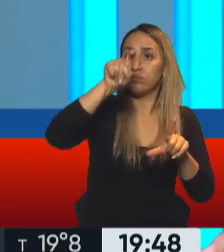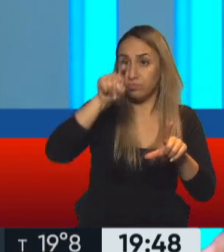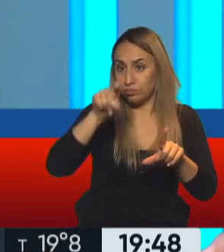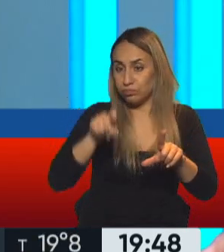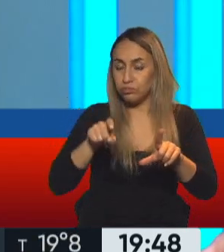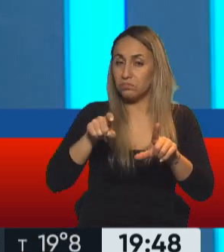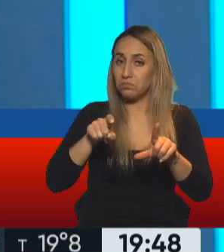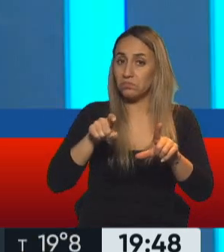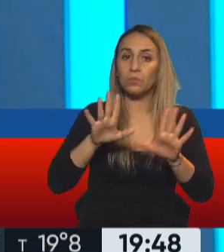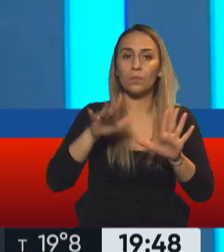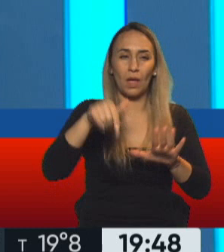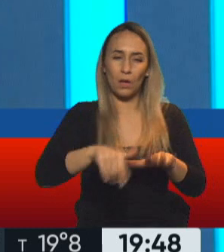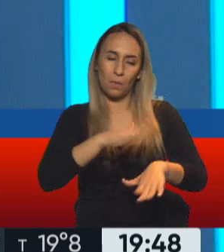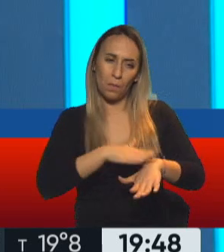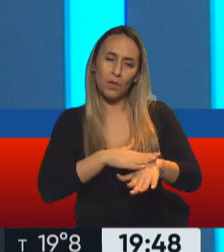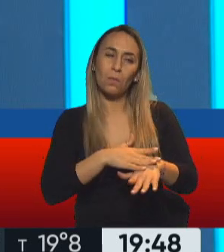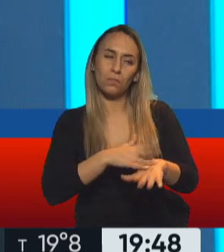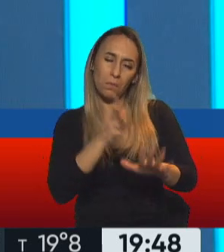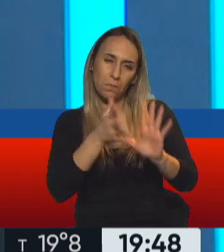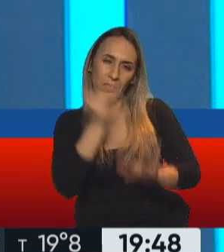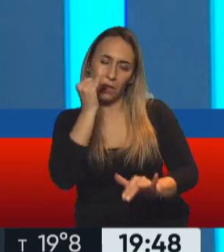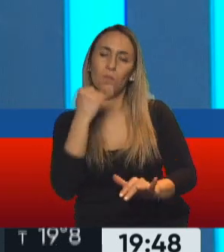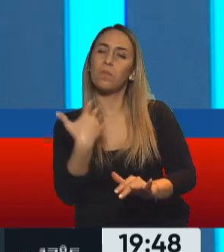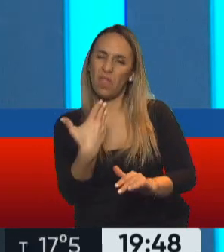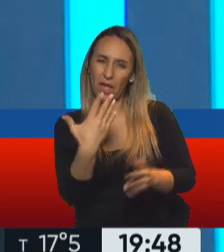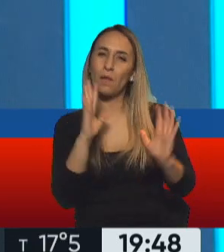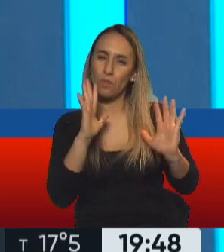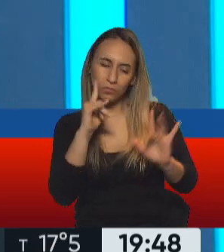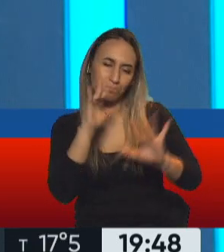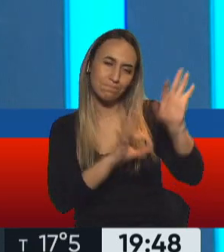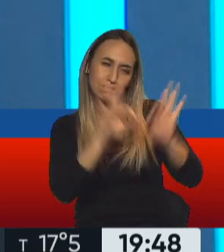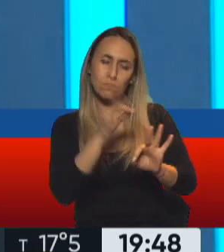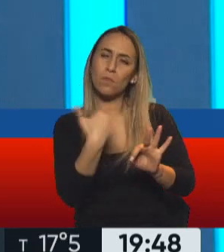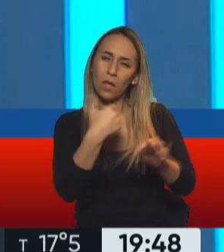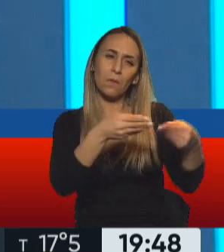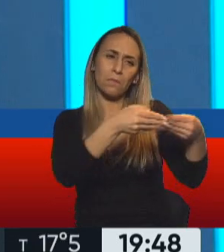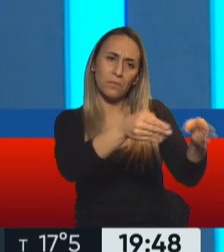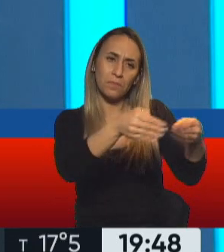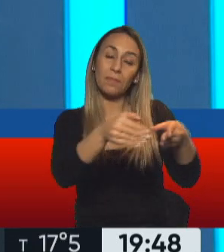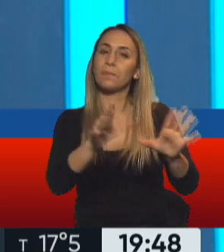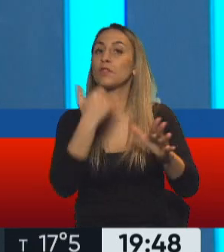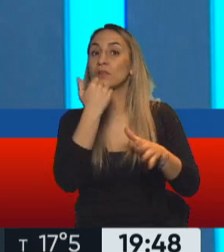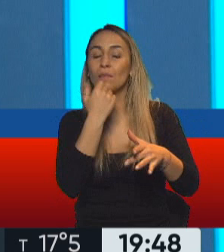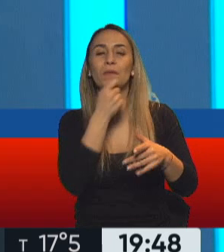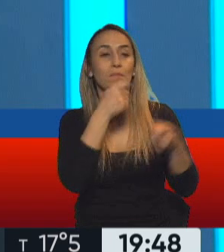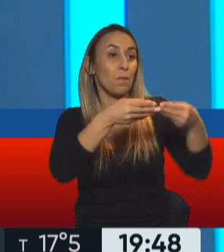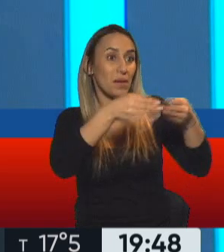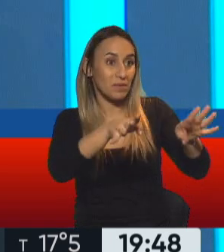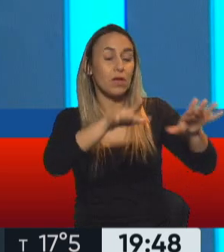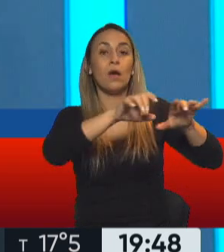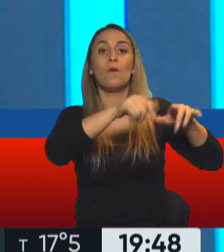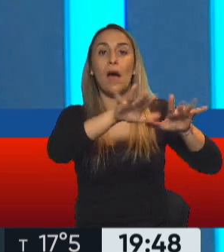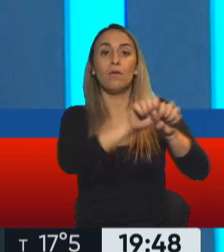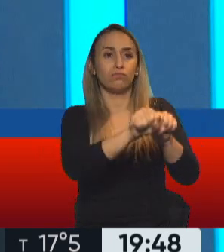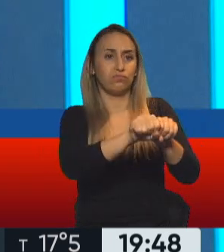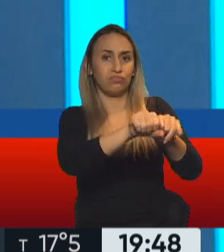cual podemos empezar a hacer ciertas aperturas. No sabemos si estos casos van a producir una transmisión comunitaria sostenida, si esto va a